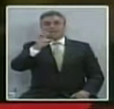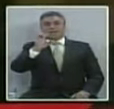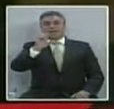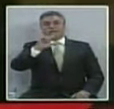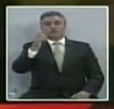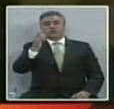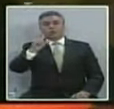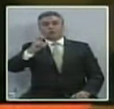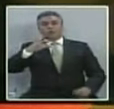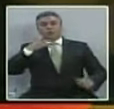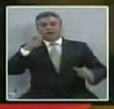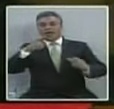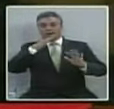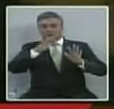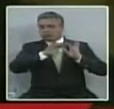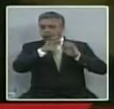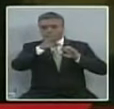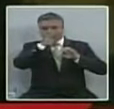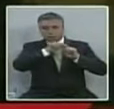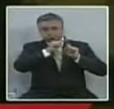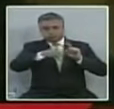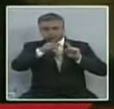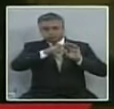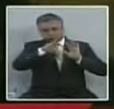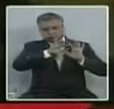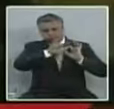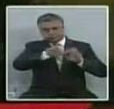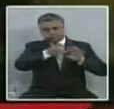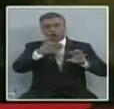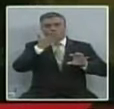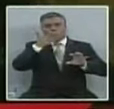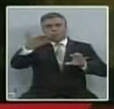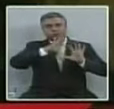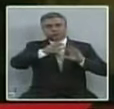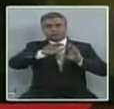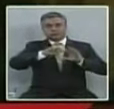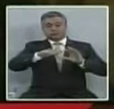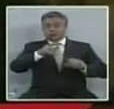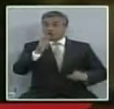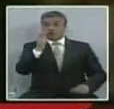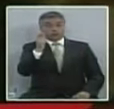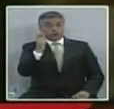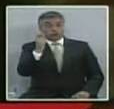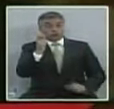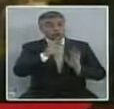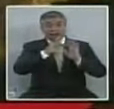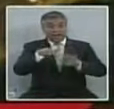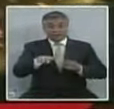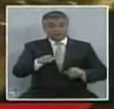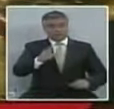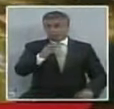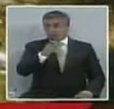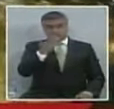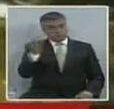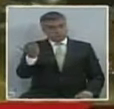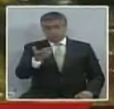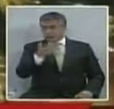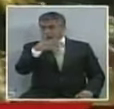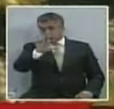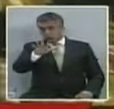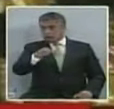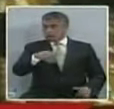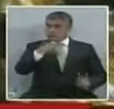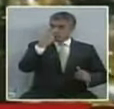de ayer, llega con una frecuencia de algunos minutos. En cambio, un tsunami puede llegar cada 25, cada 15 minutos sin ningún problema. Las ondas van a